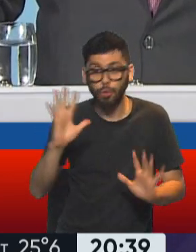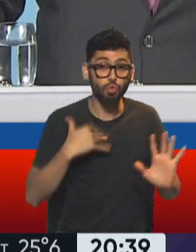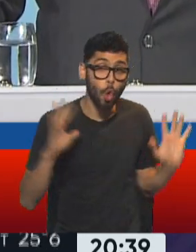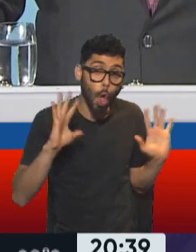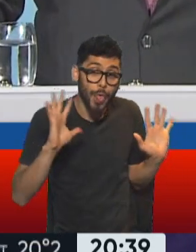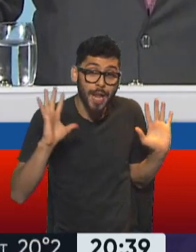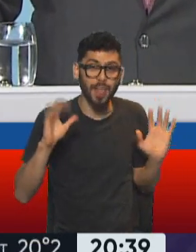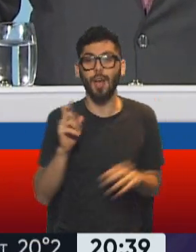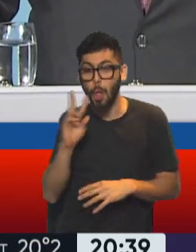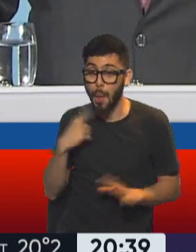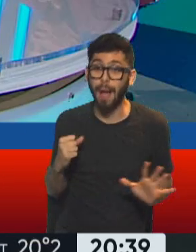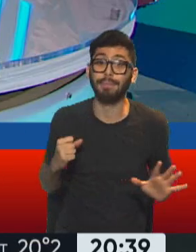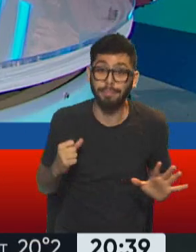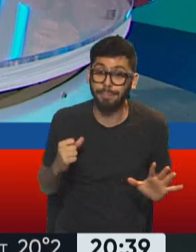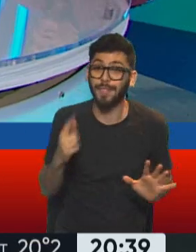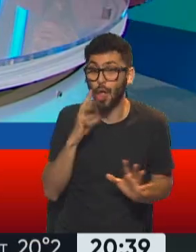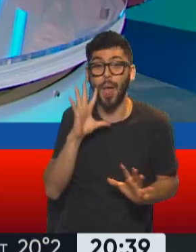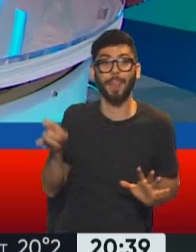visionó hay un nuevo paquete